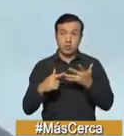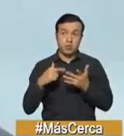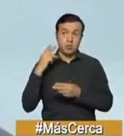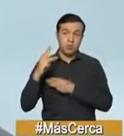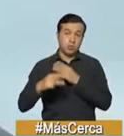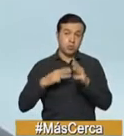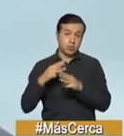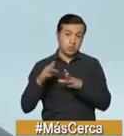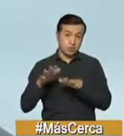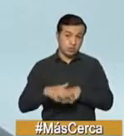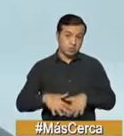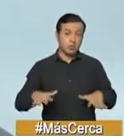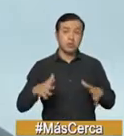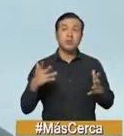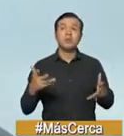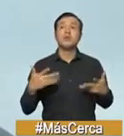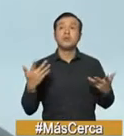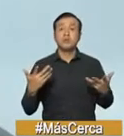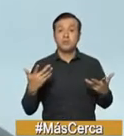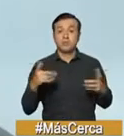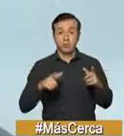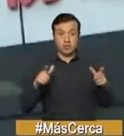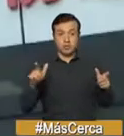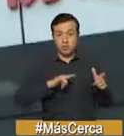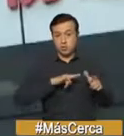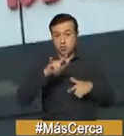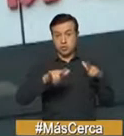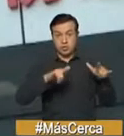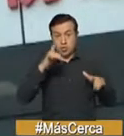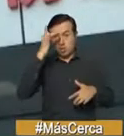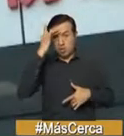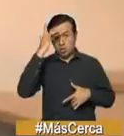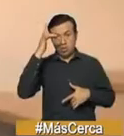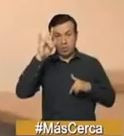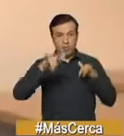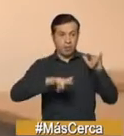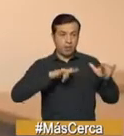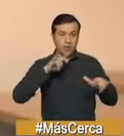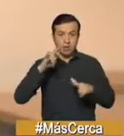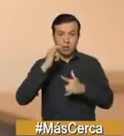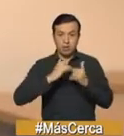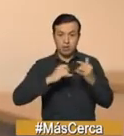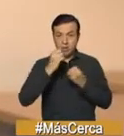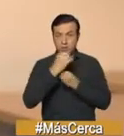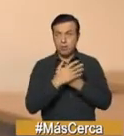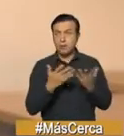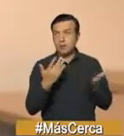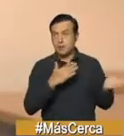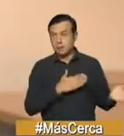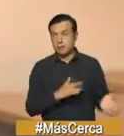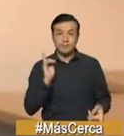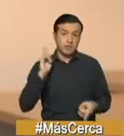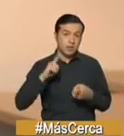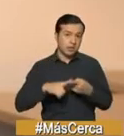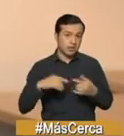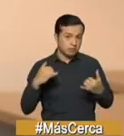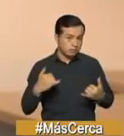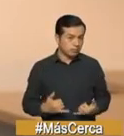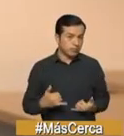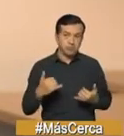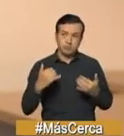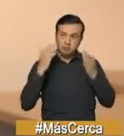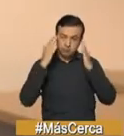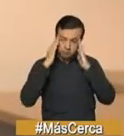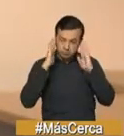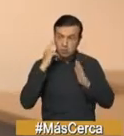mundo debido al traslado en avión de personas infectadas es supone todavía no hay no hay